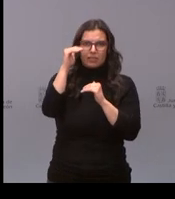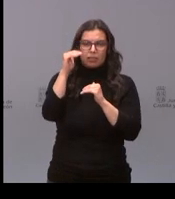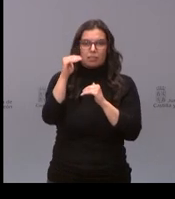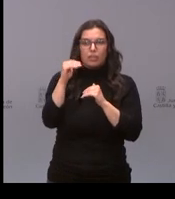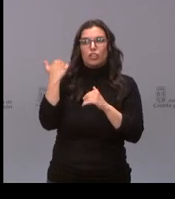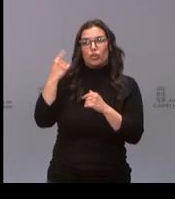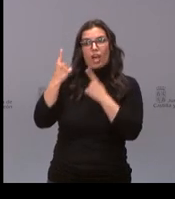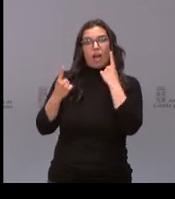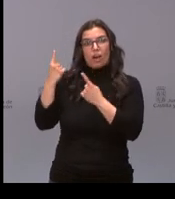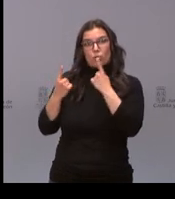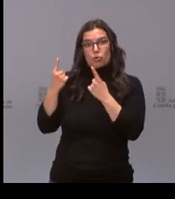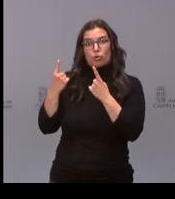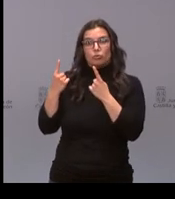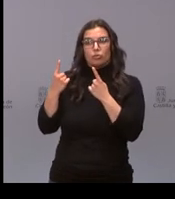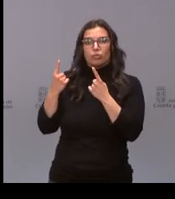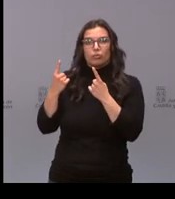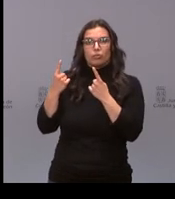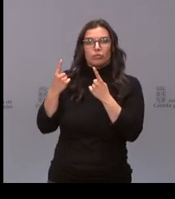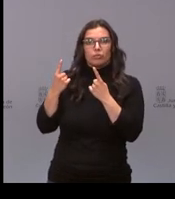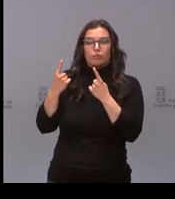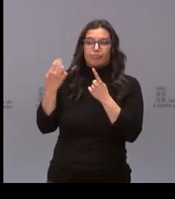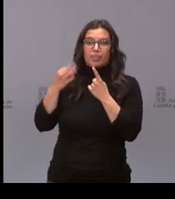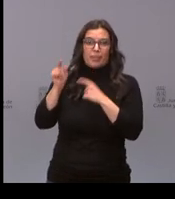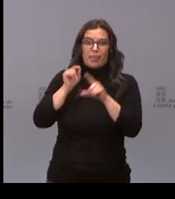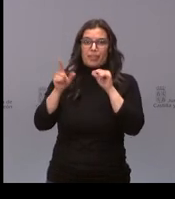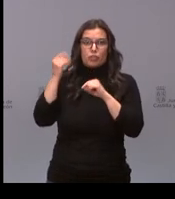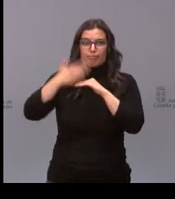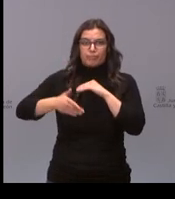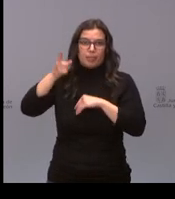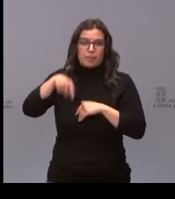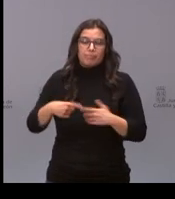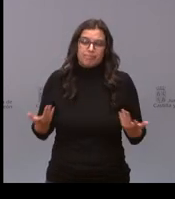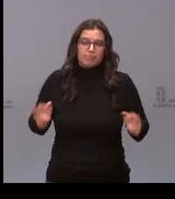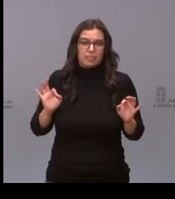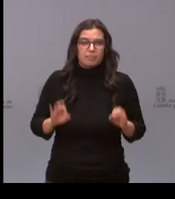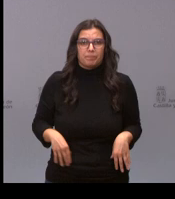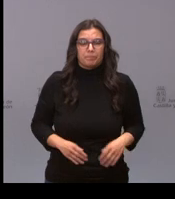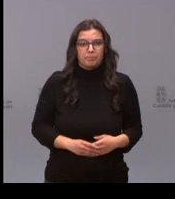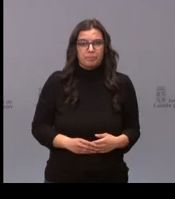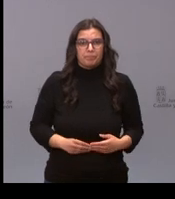algunos municipios que hemos tenido que tomar una decisión de estas características.